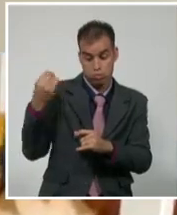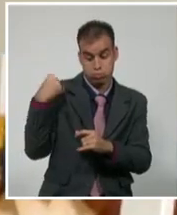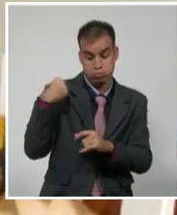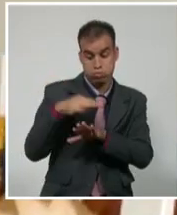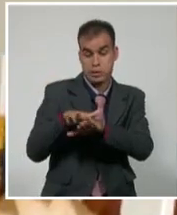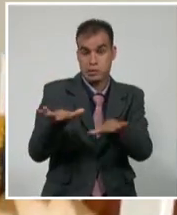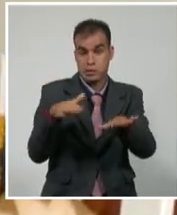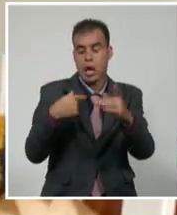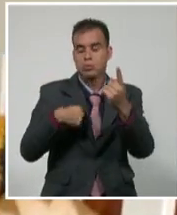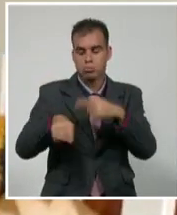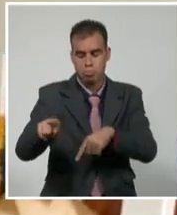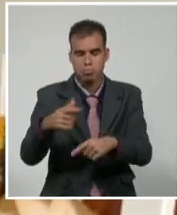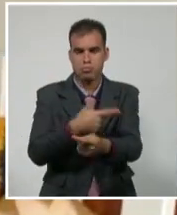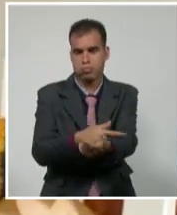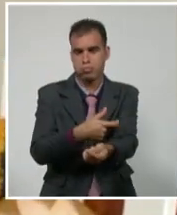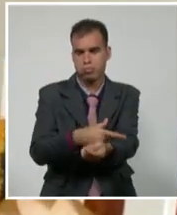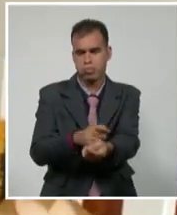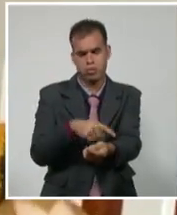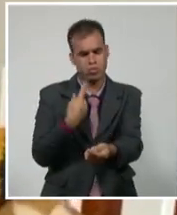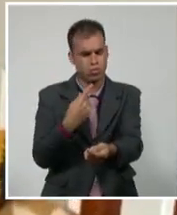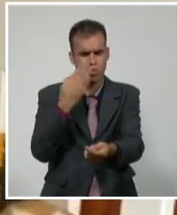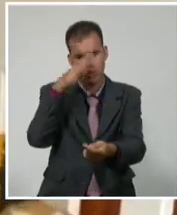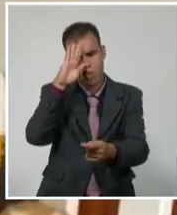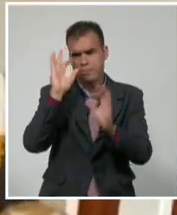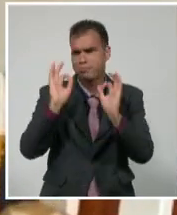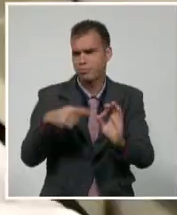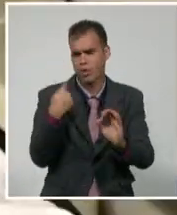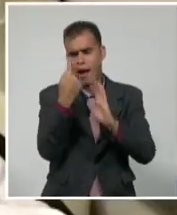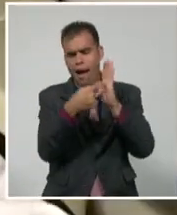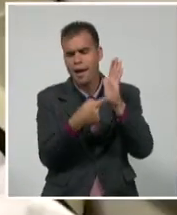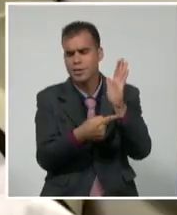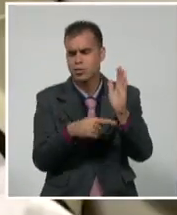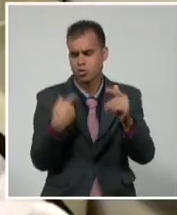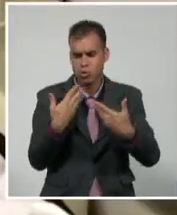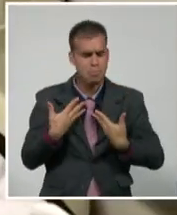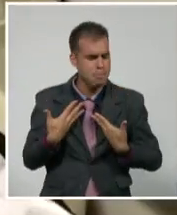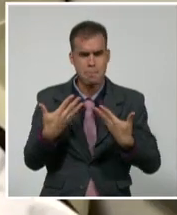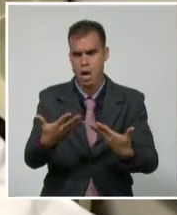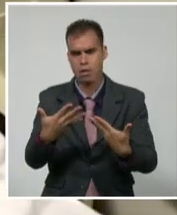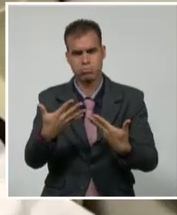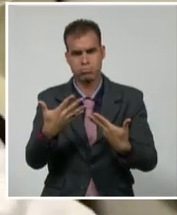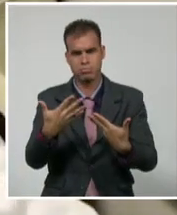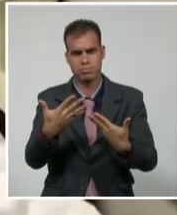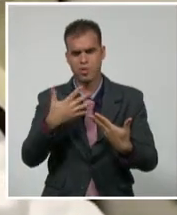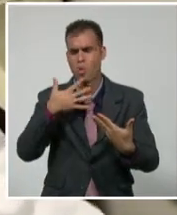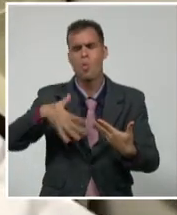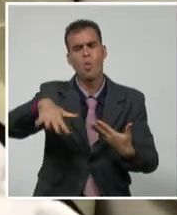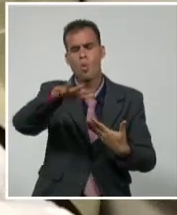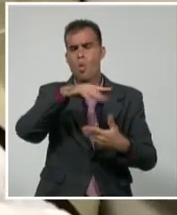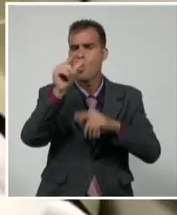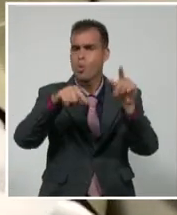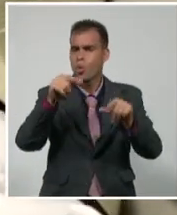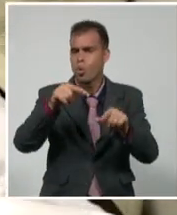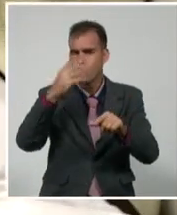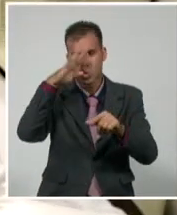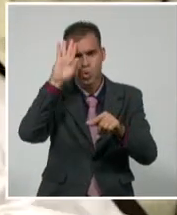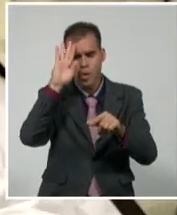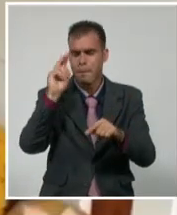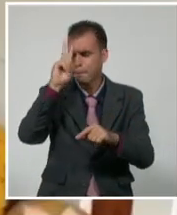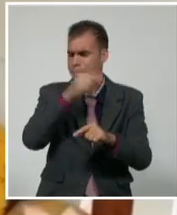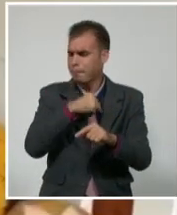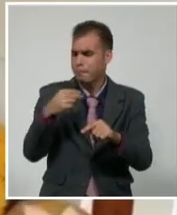viene de nosotros los cubanos. Desde que nacemos con la voluntad de donar, lo hacemos todos los cubanos, lo hacen los médicos que andan por el mundo aportando su